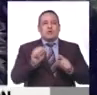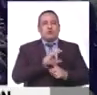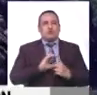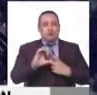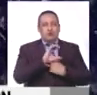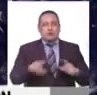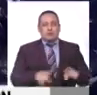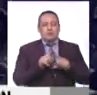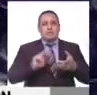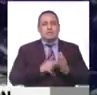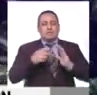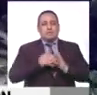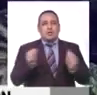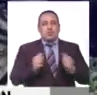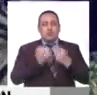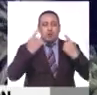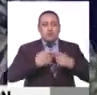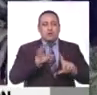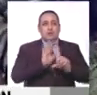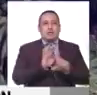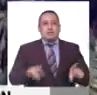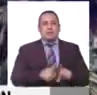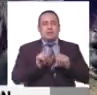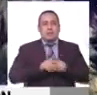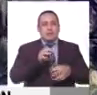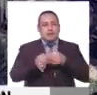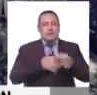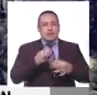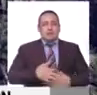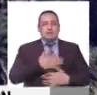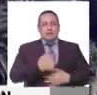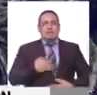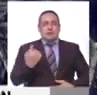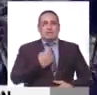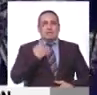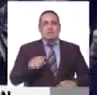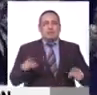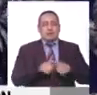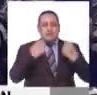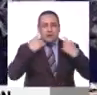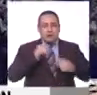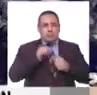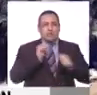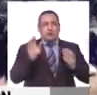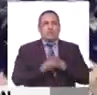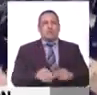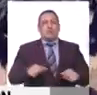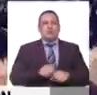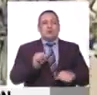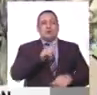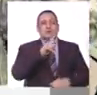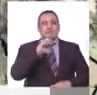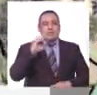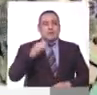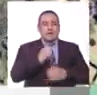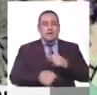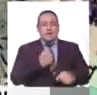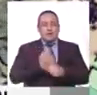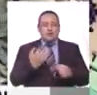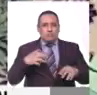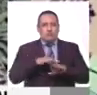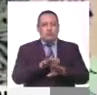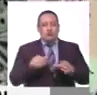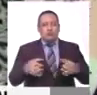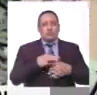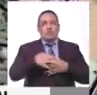Cultura. Se trata de una iniciativa de ley que declara de interés nacional la conmemoración del centenario de la reincorporación